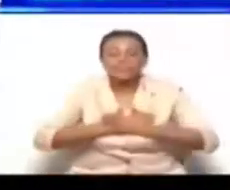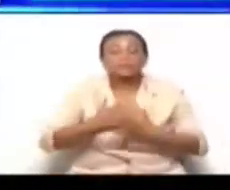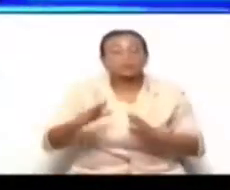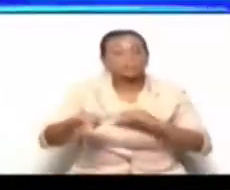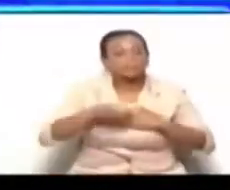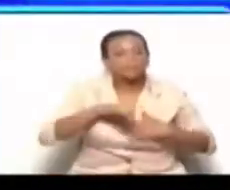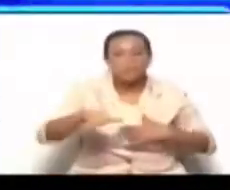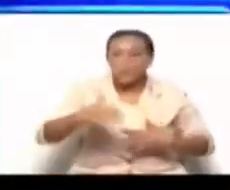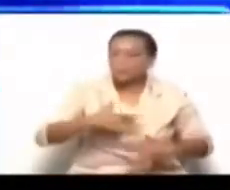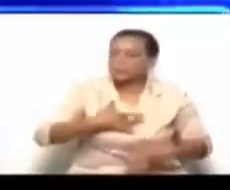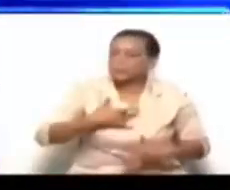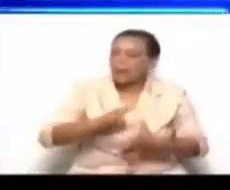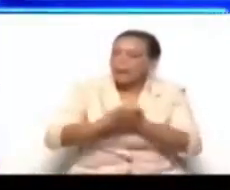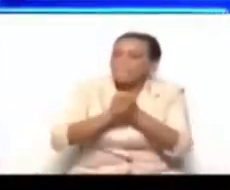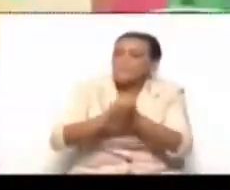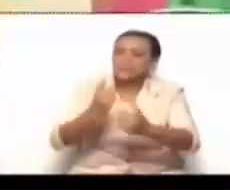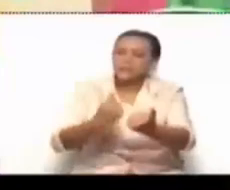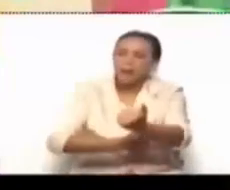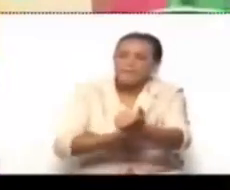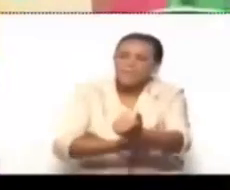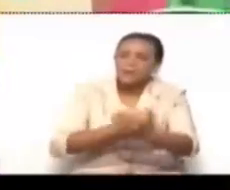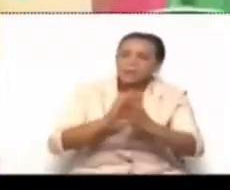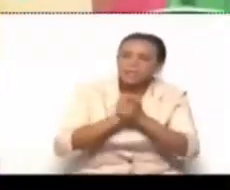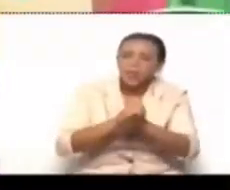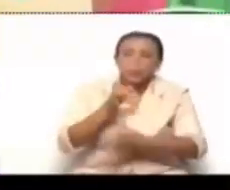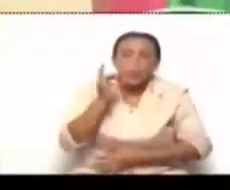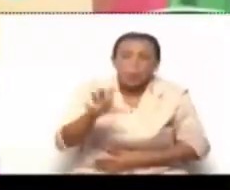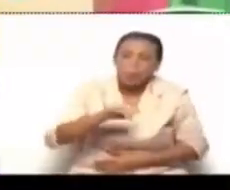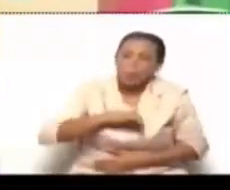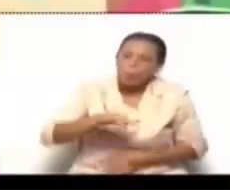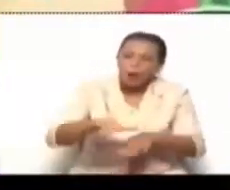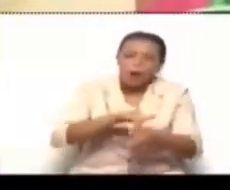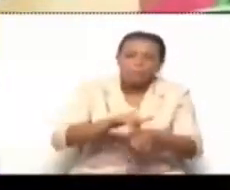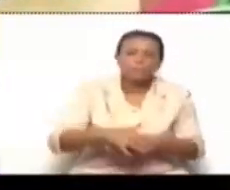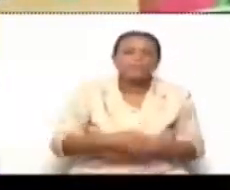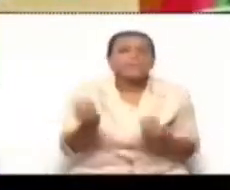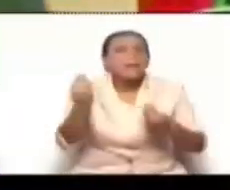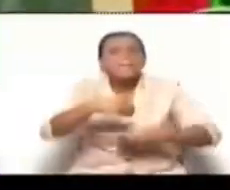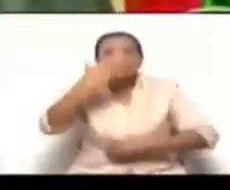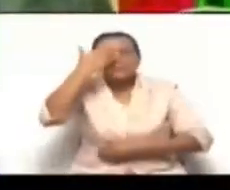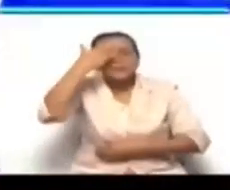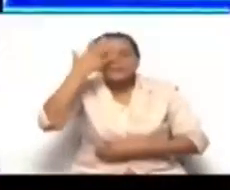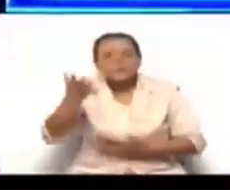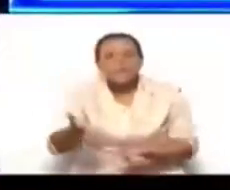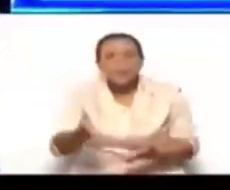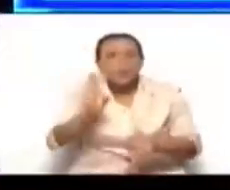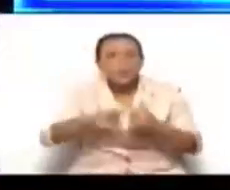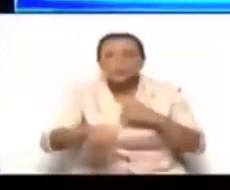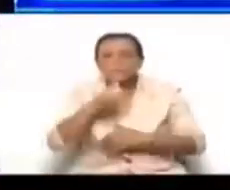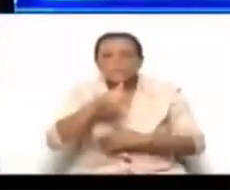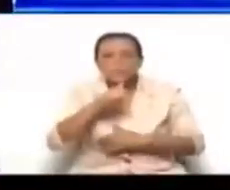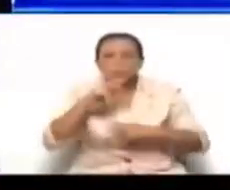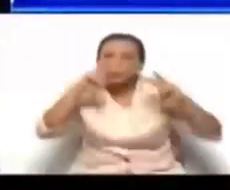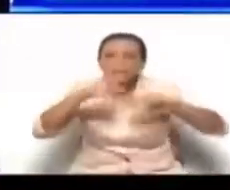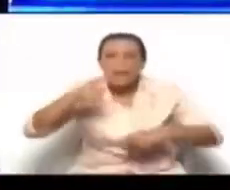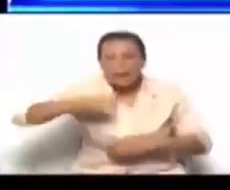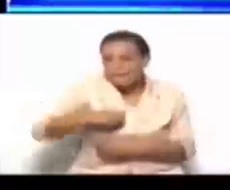genuino de hermandad, de solidaridad y de dolor. Verdad. ¿Qué más se ha sabido en las últimas